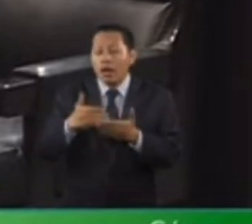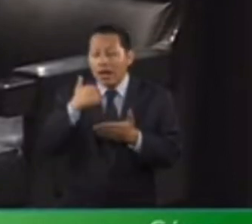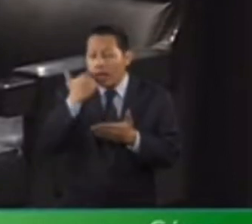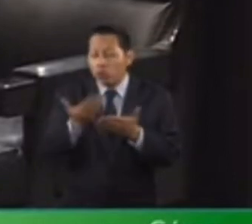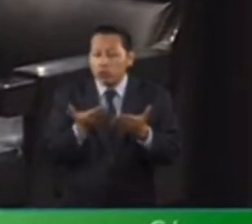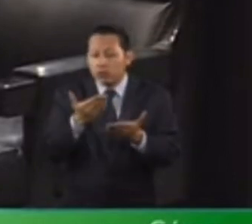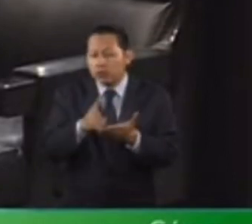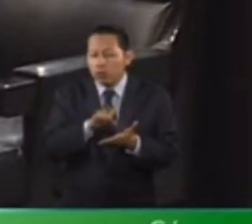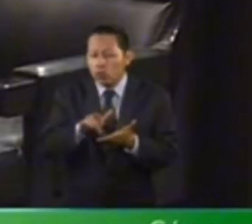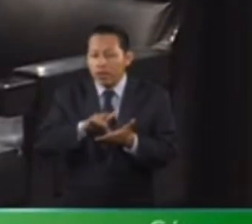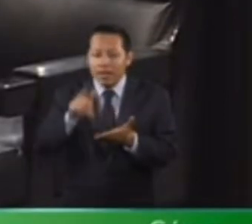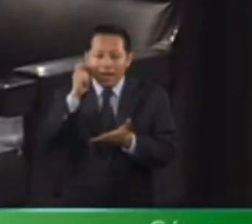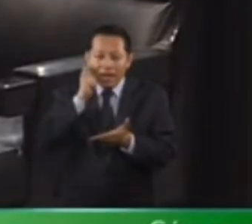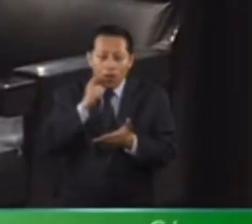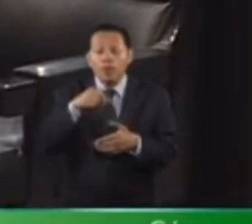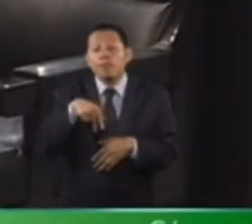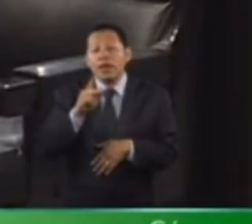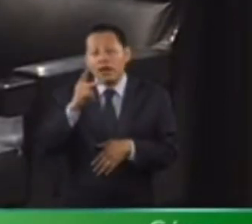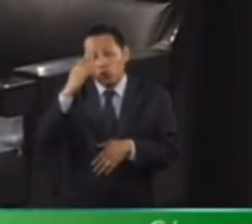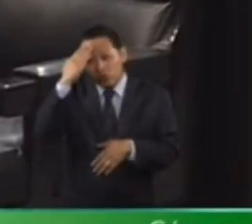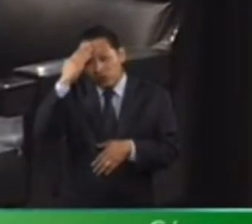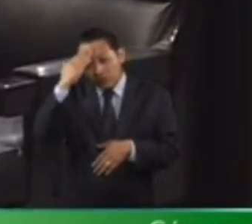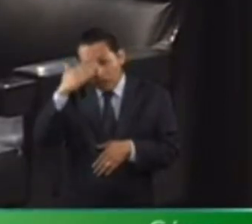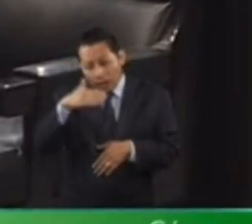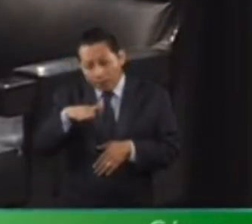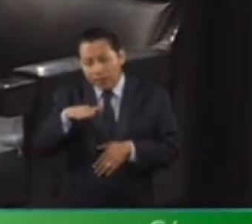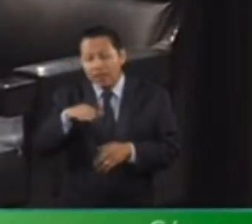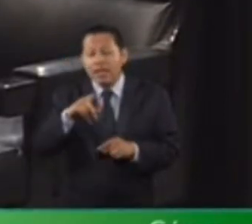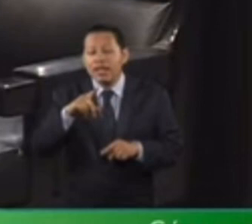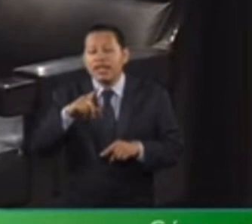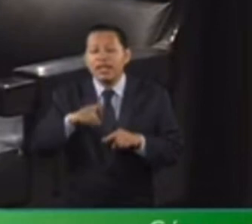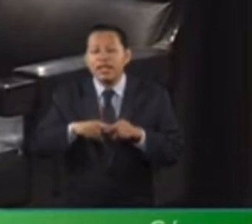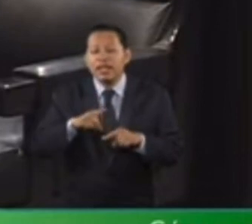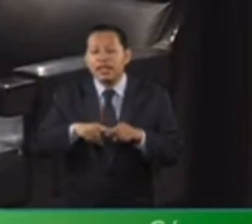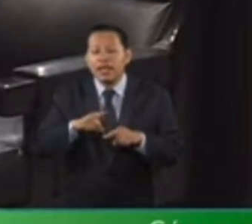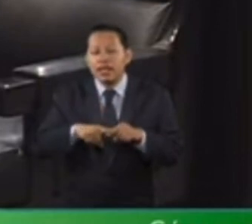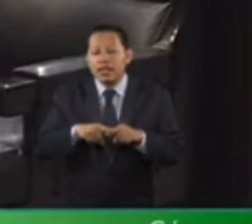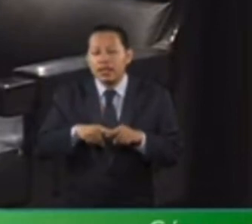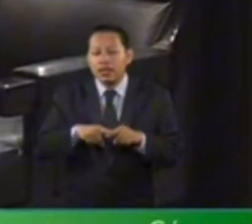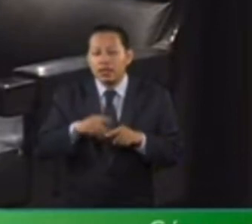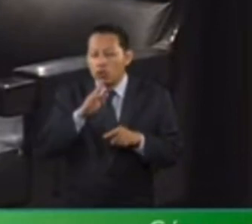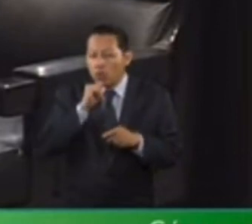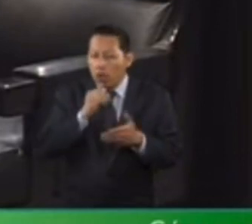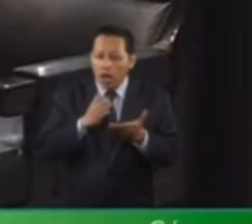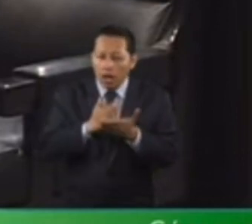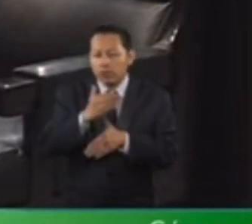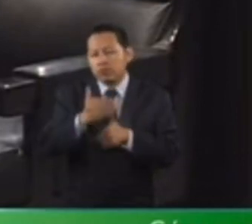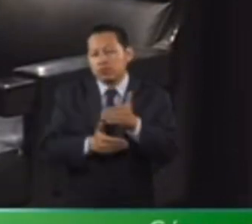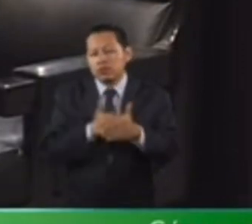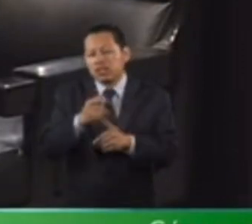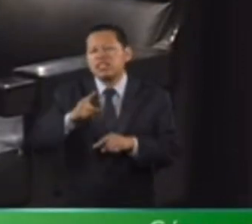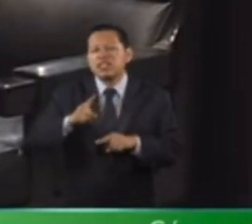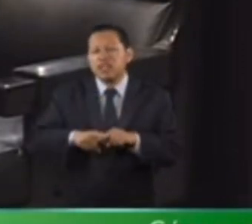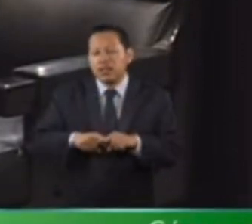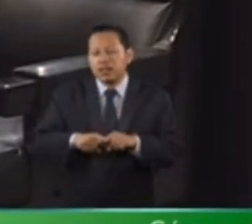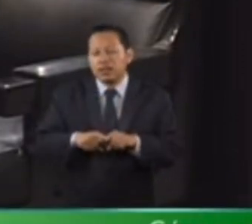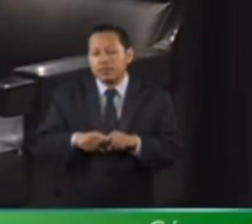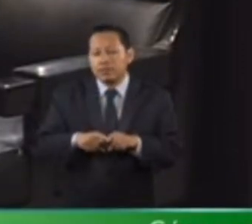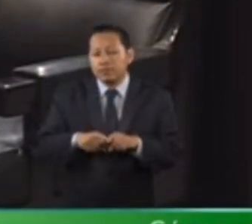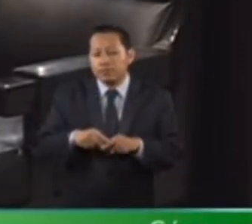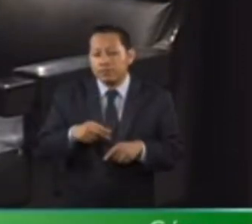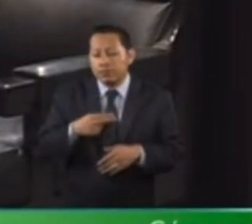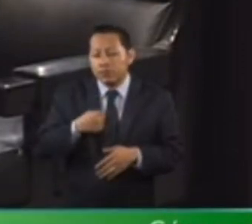Guerrero, pero ¿saben quiénes nos impidieron que transitaran? Dentro de